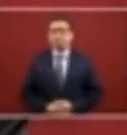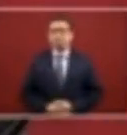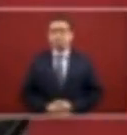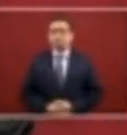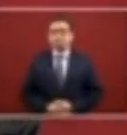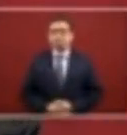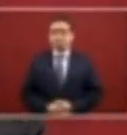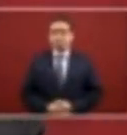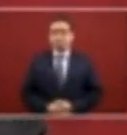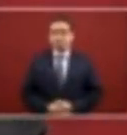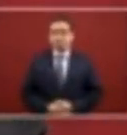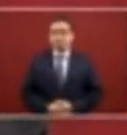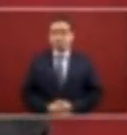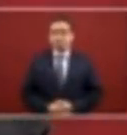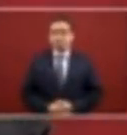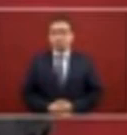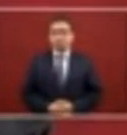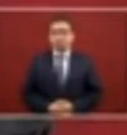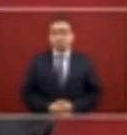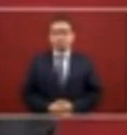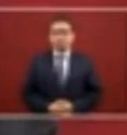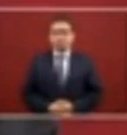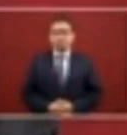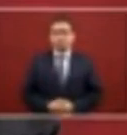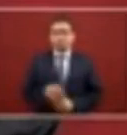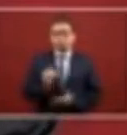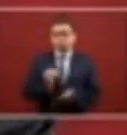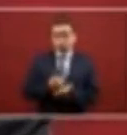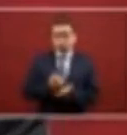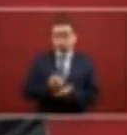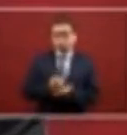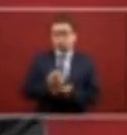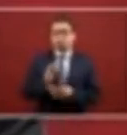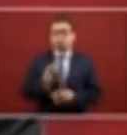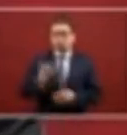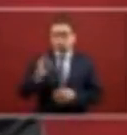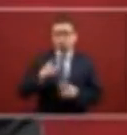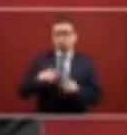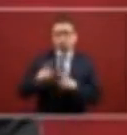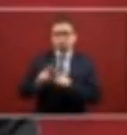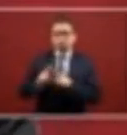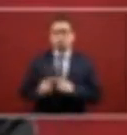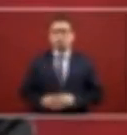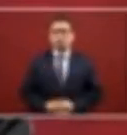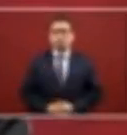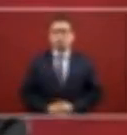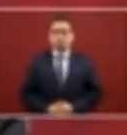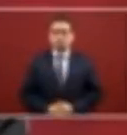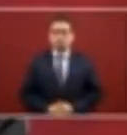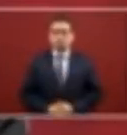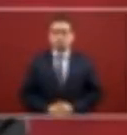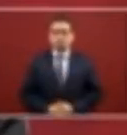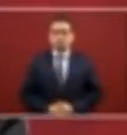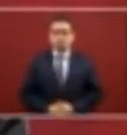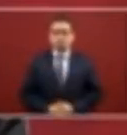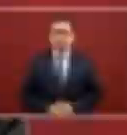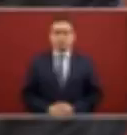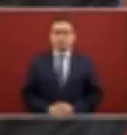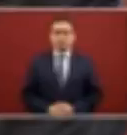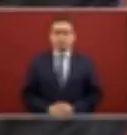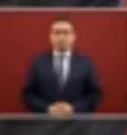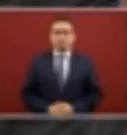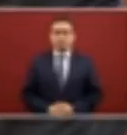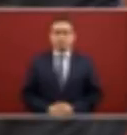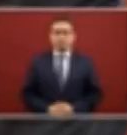los estados, legisladores locales y federales, ministros de la Suprema Corte, integrantes del Poder Judicial, dirigentes obreros, campesinos y de organizaciones